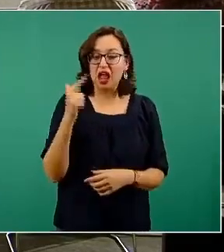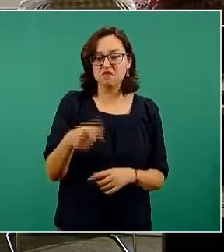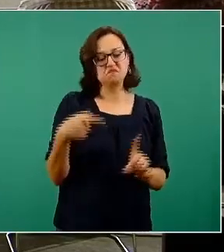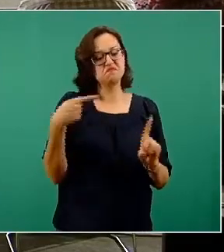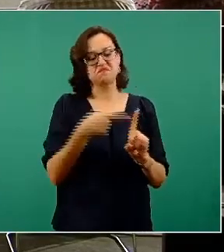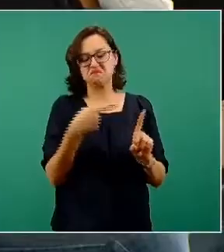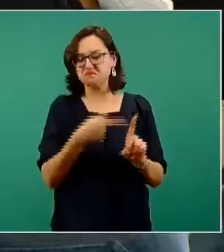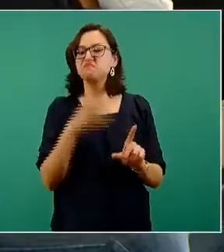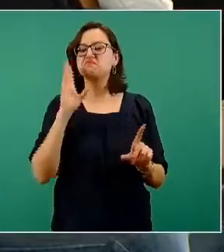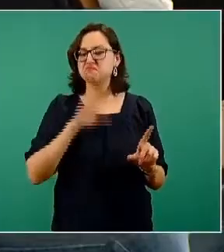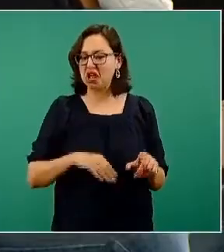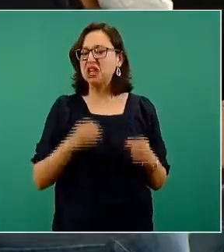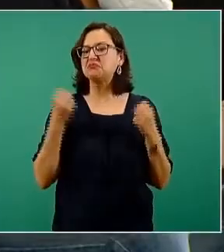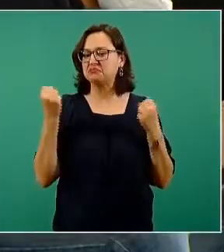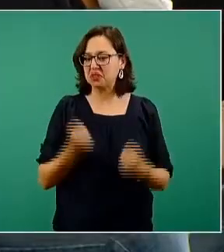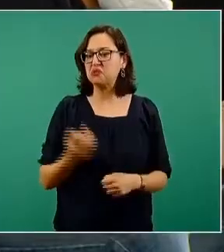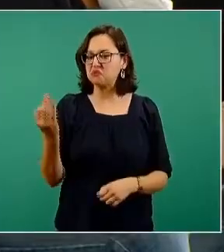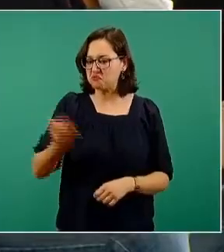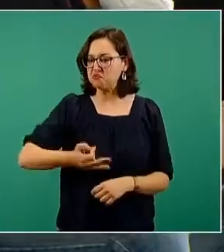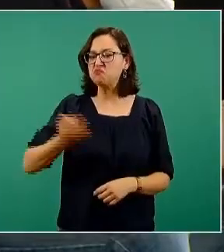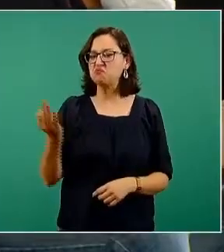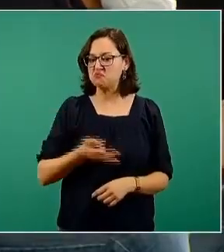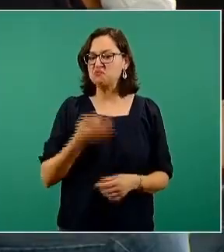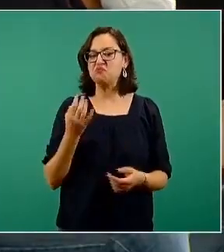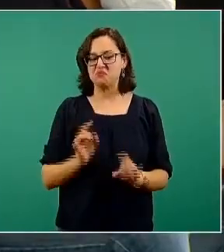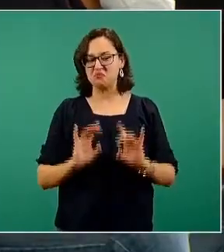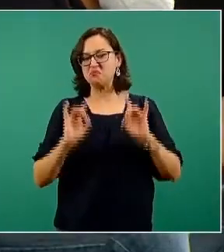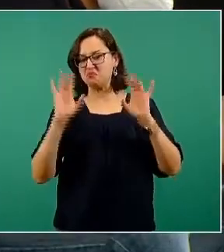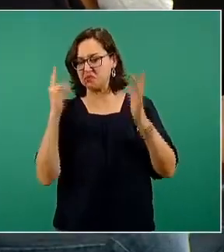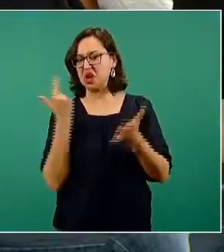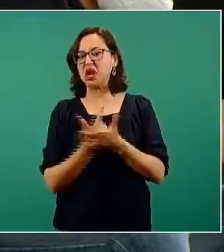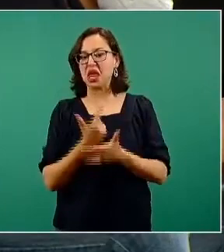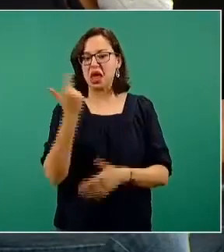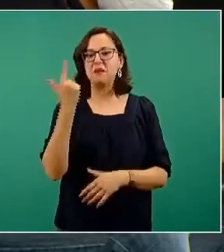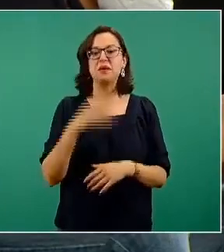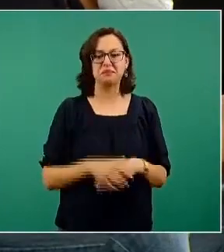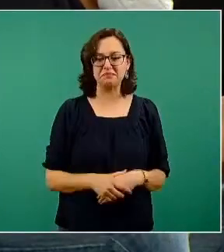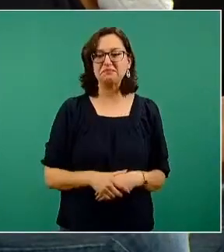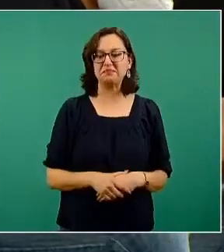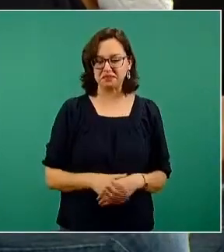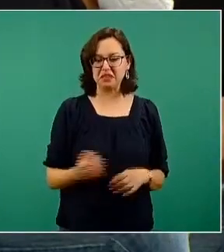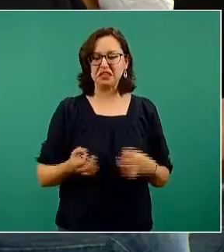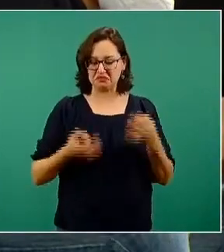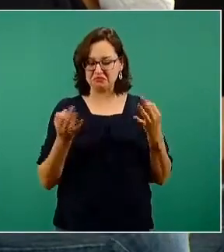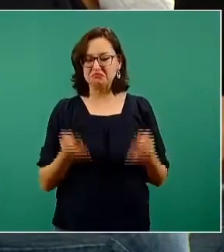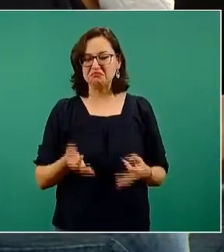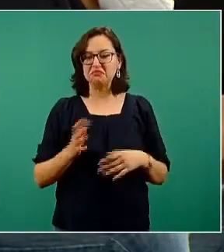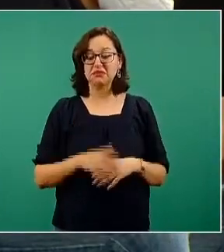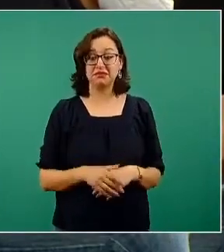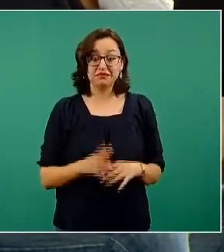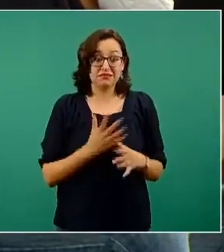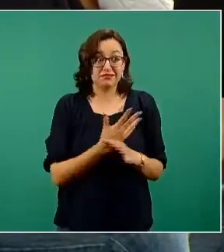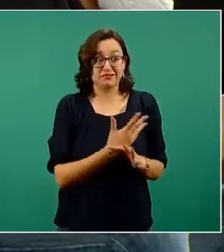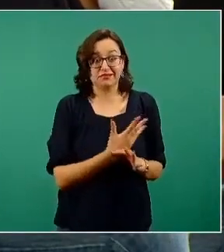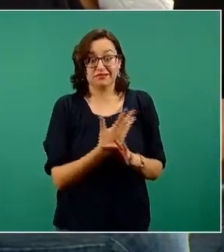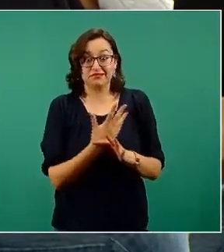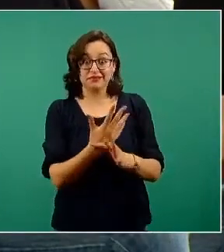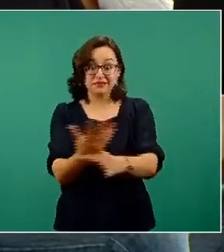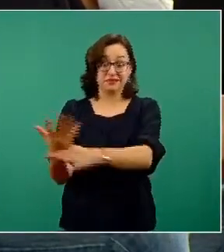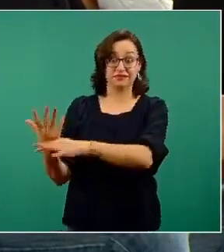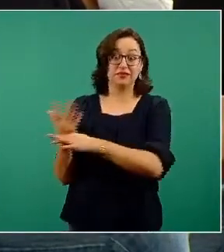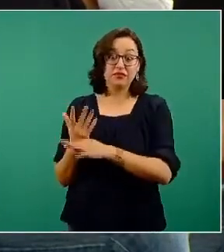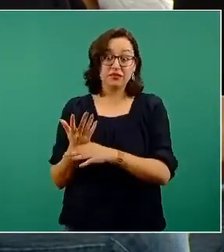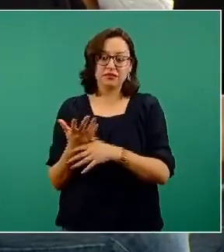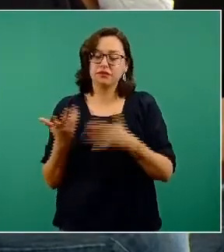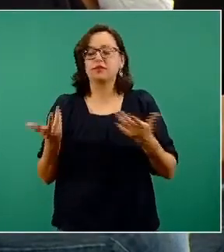Aduciendo de que está delicado, que todavía no se ha recuperado. Habrá la posibilidad de que, por lo menos, como dicen en